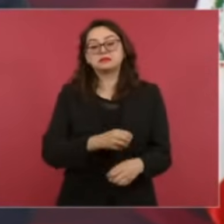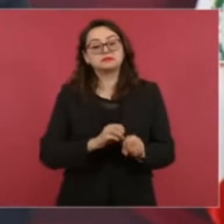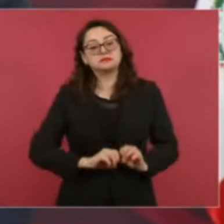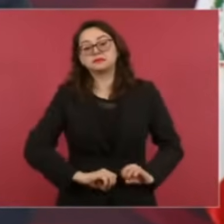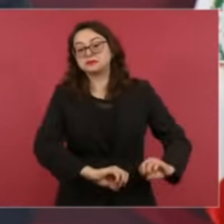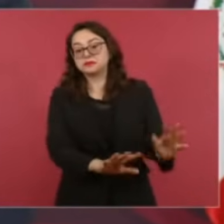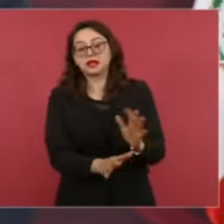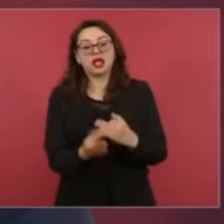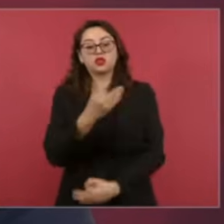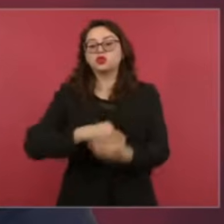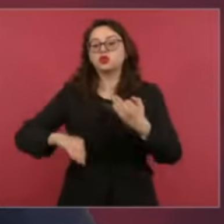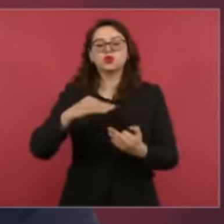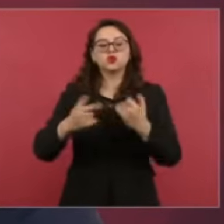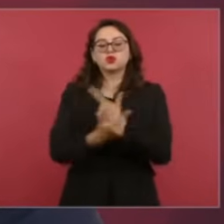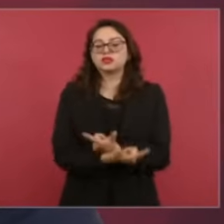nadie.